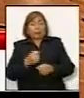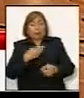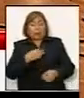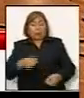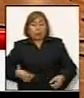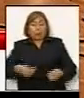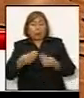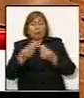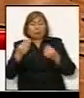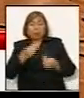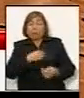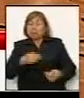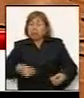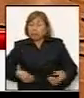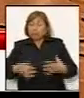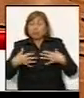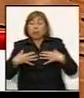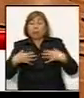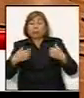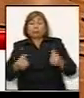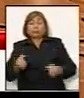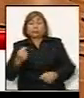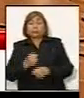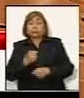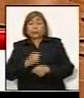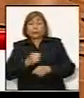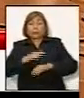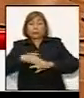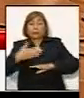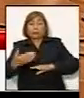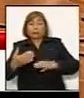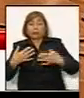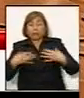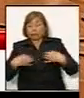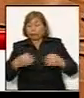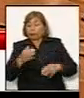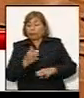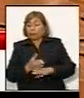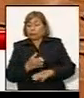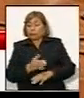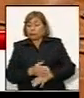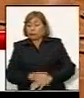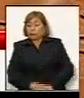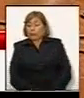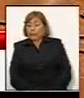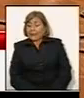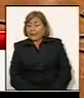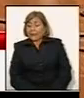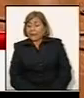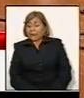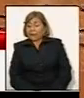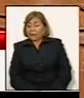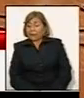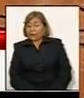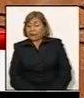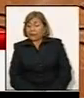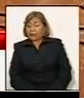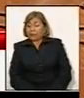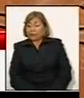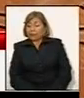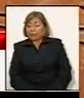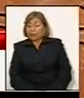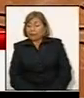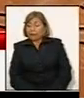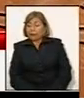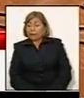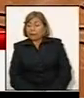ministerio de salud también he trabajado posteriormente en el ministerio de desarrollo de qué fecha qué fecha nos precisa perdón de